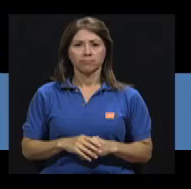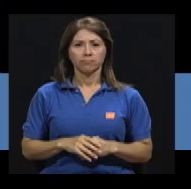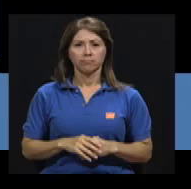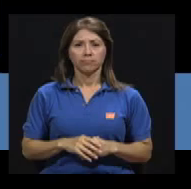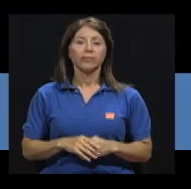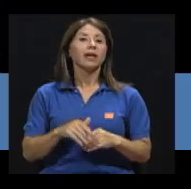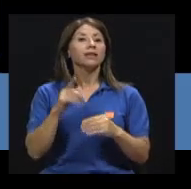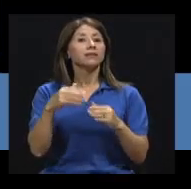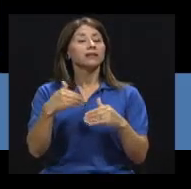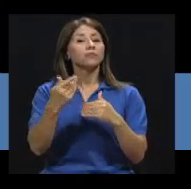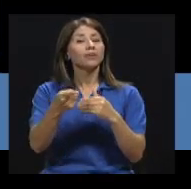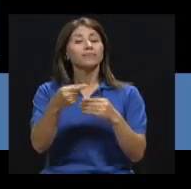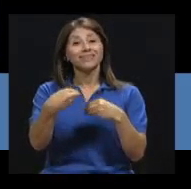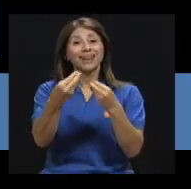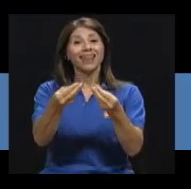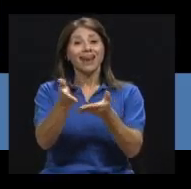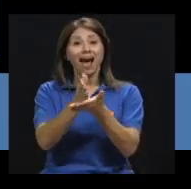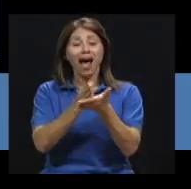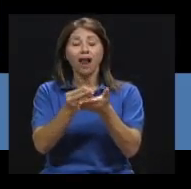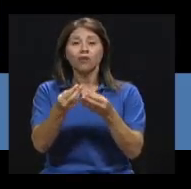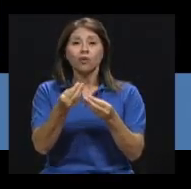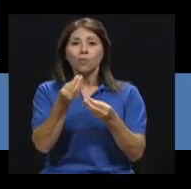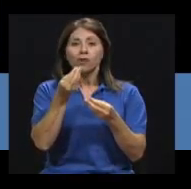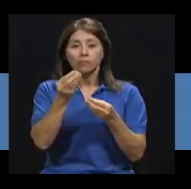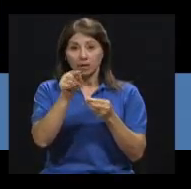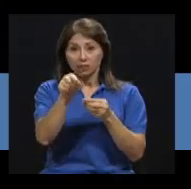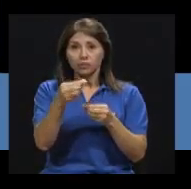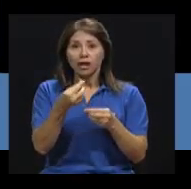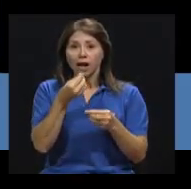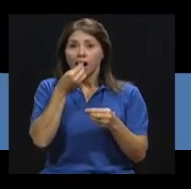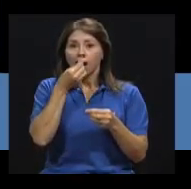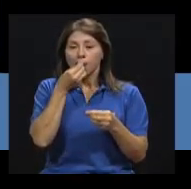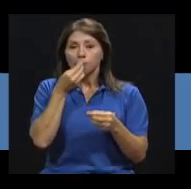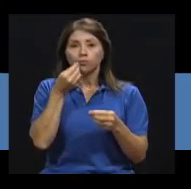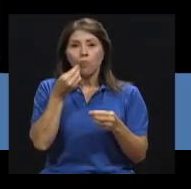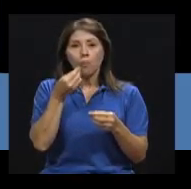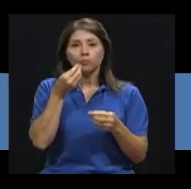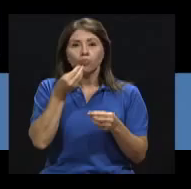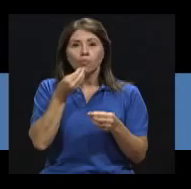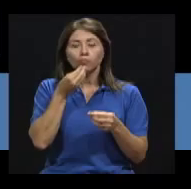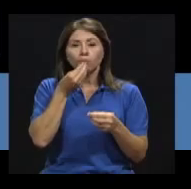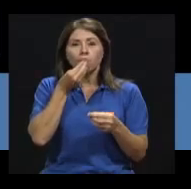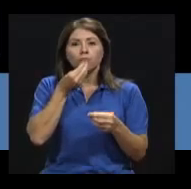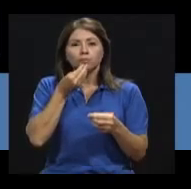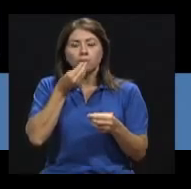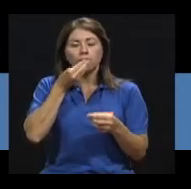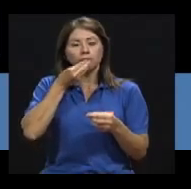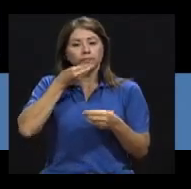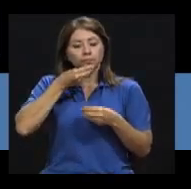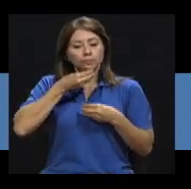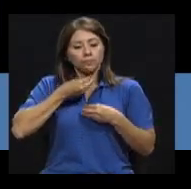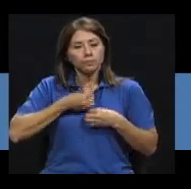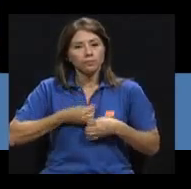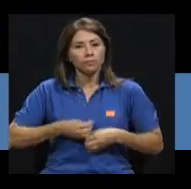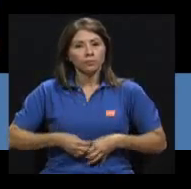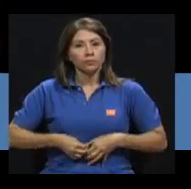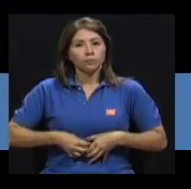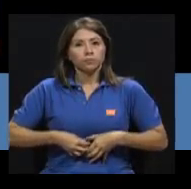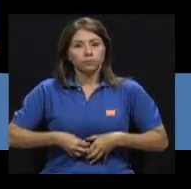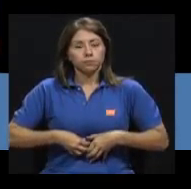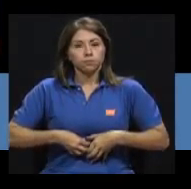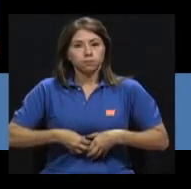Se le administrará una sustancia efervescente masticable que producirá un aumento de gas estomacal y